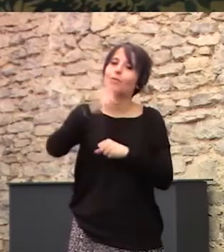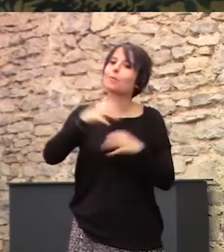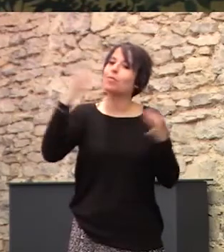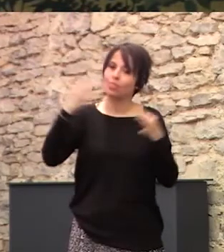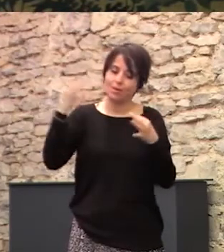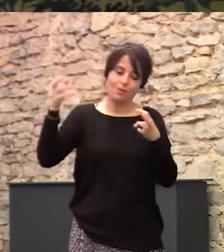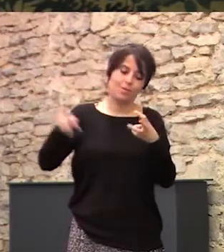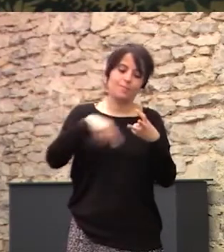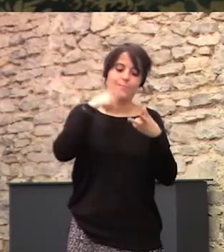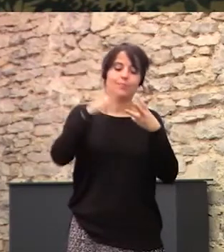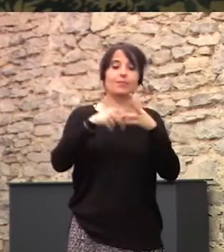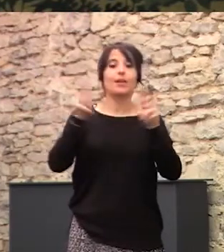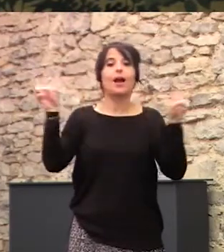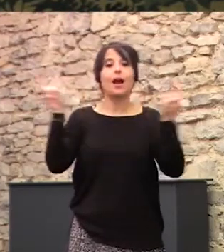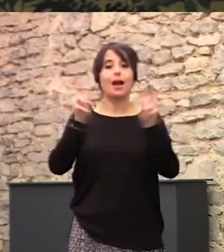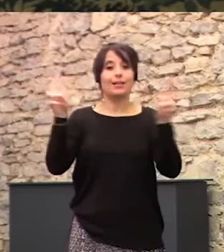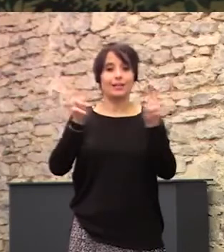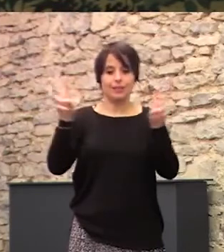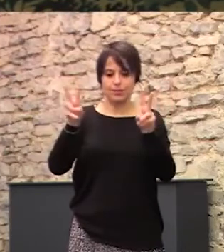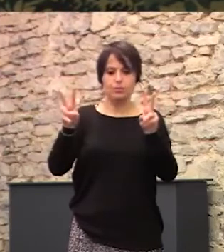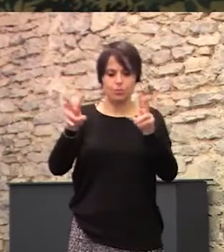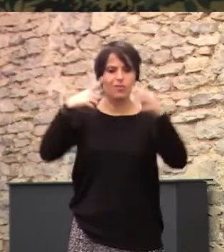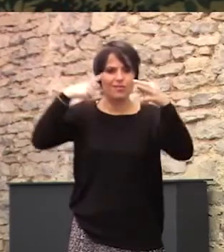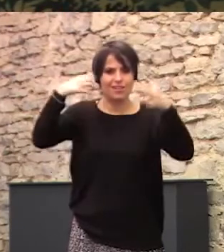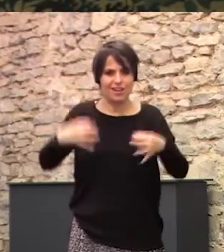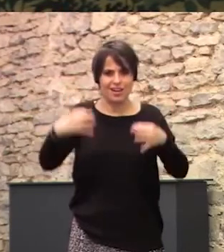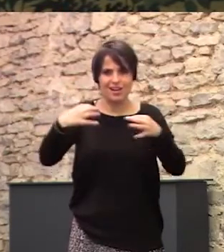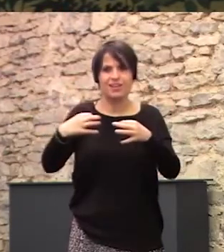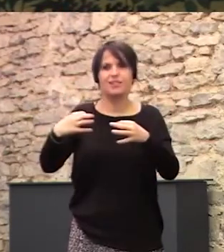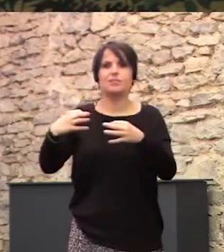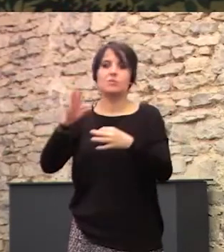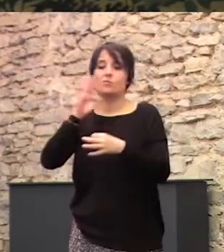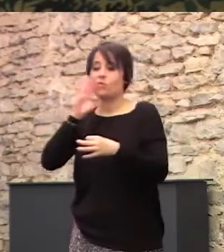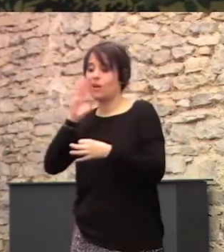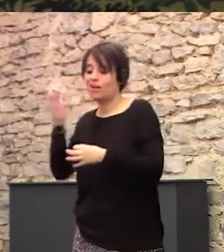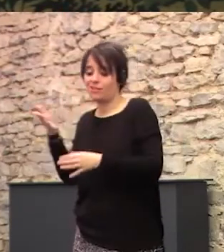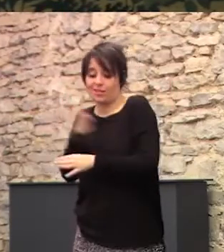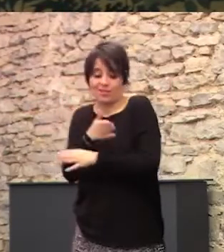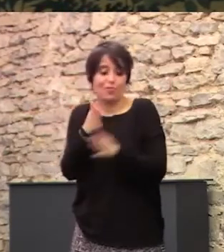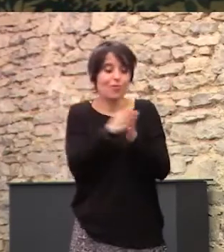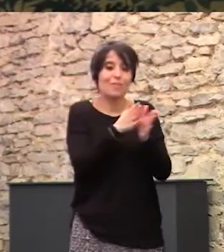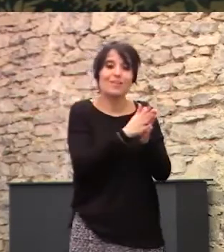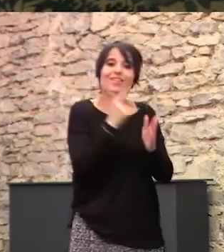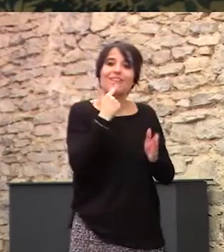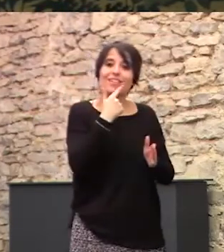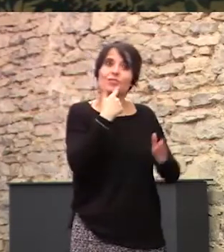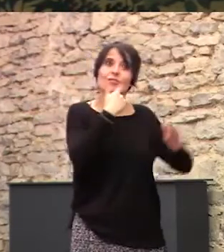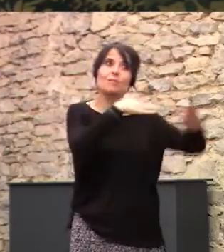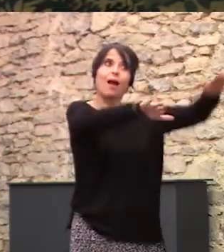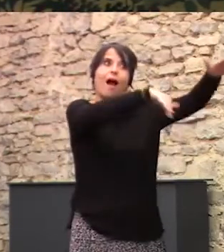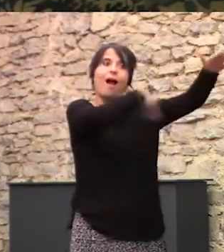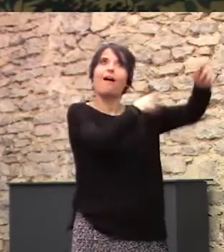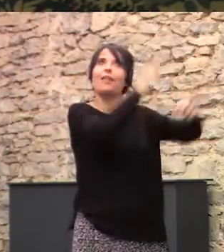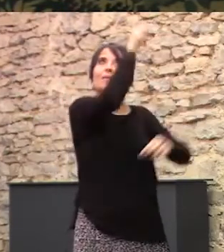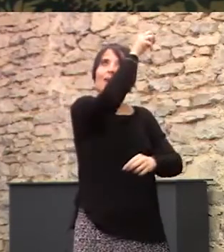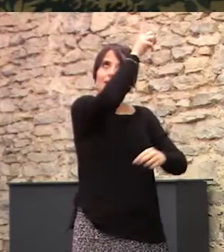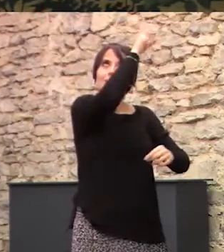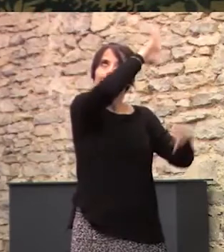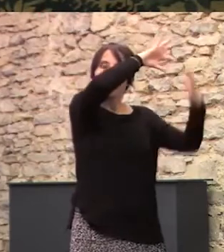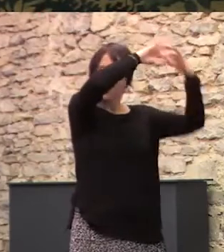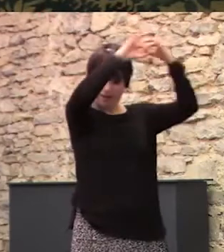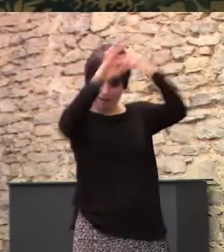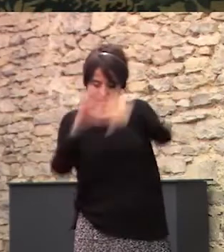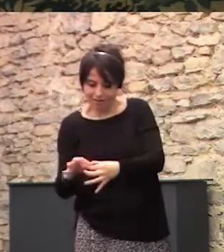Luego, el activismo en el terreno, hay diferentes niveles. Lo que ha dicho Jean antes, que a las académicas hay que sacarlas de sus torres de